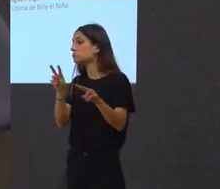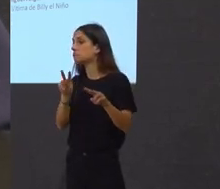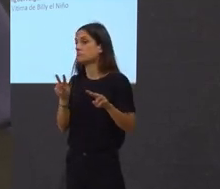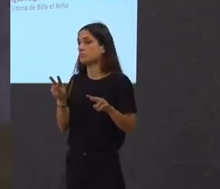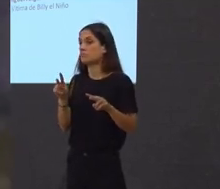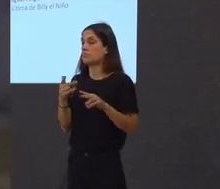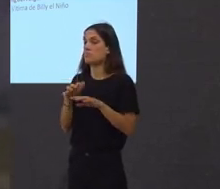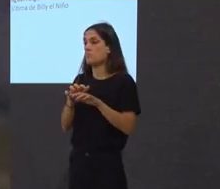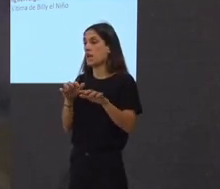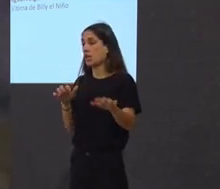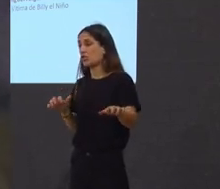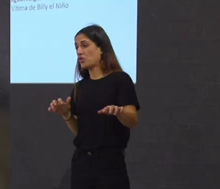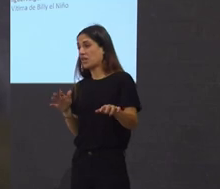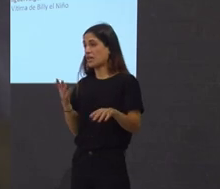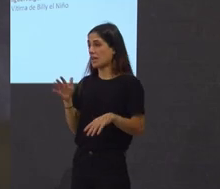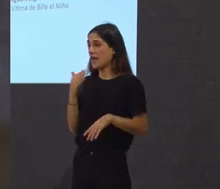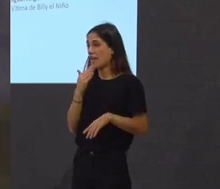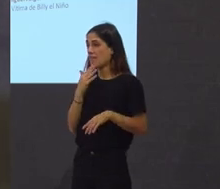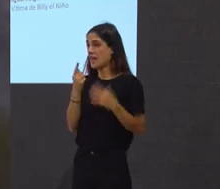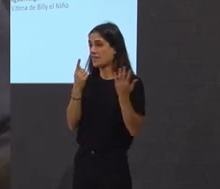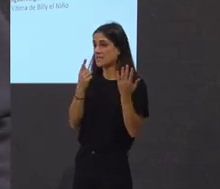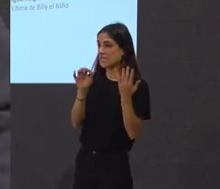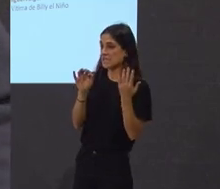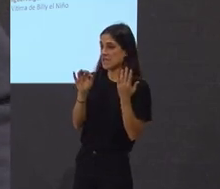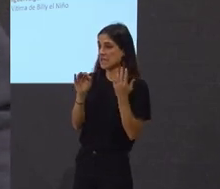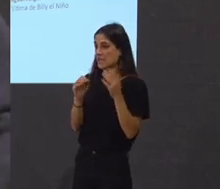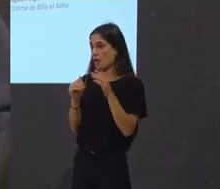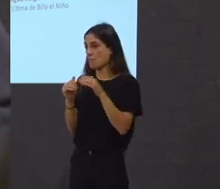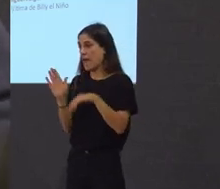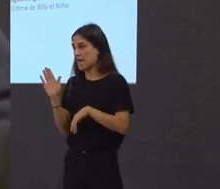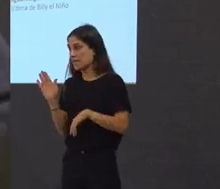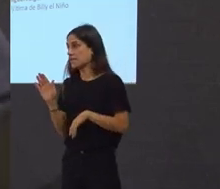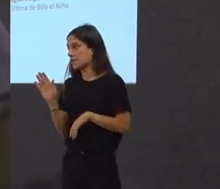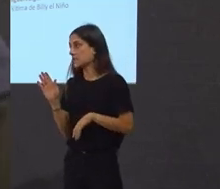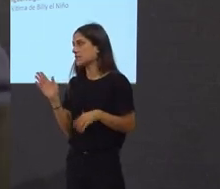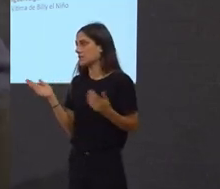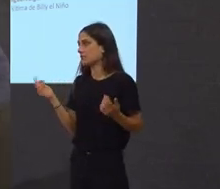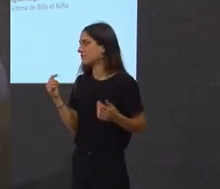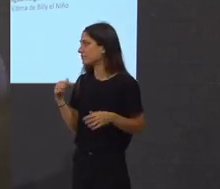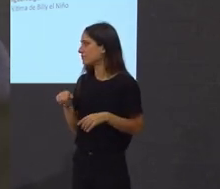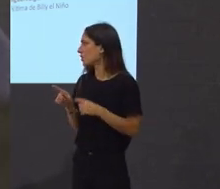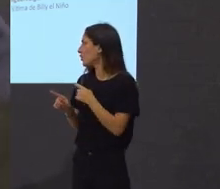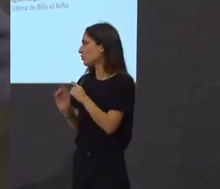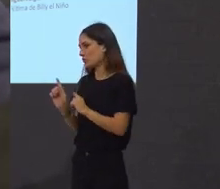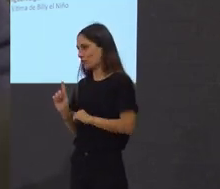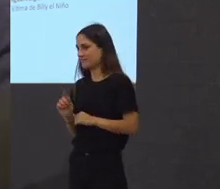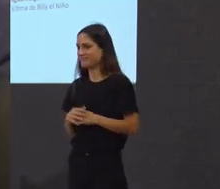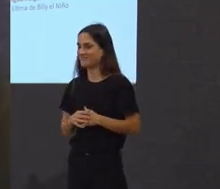estamos rondando los 60 o más entonces uno